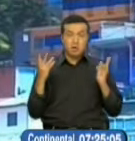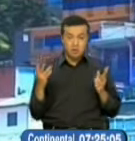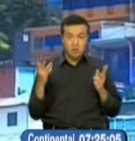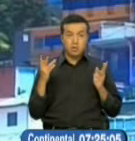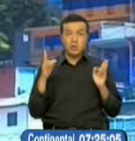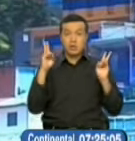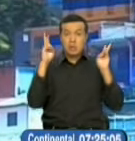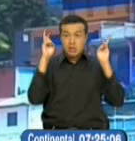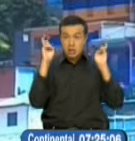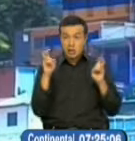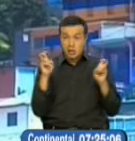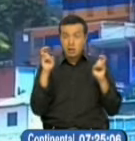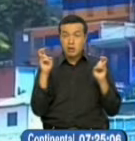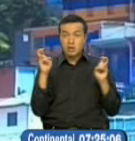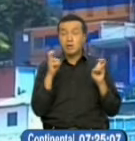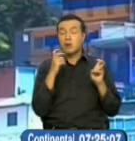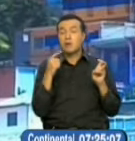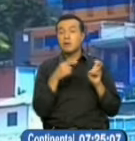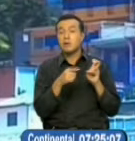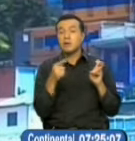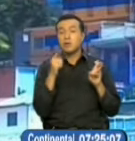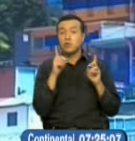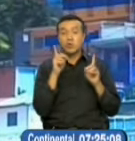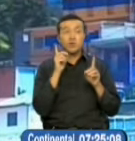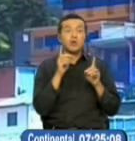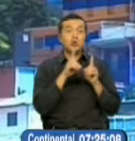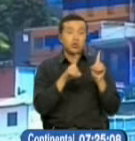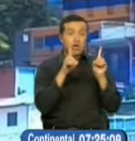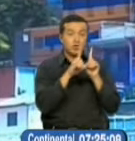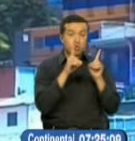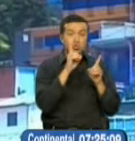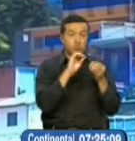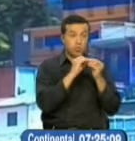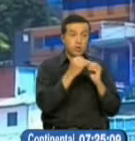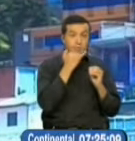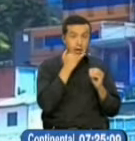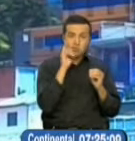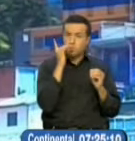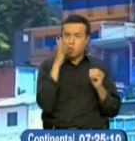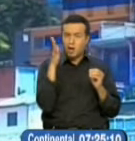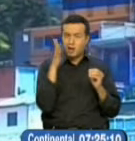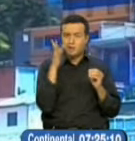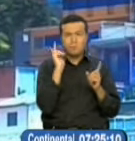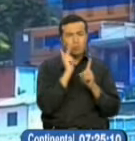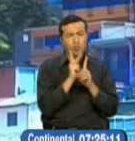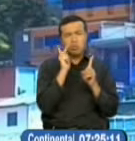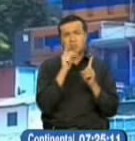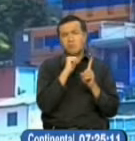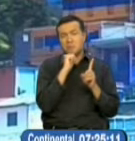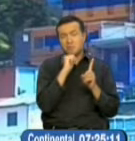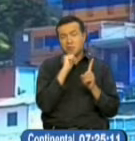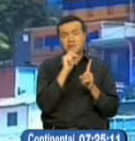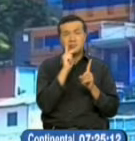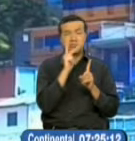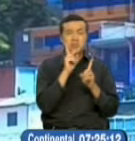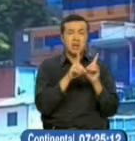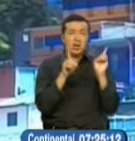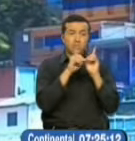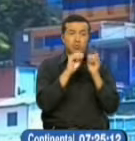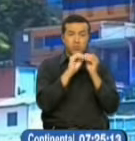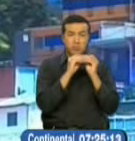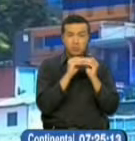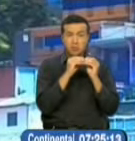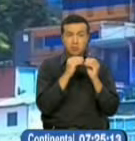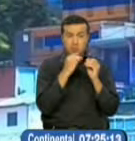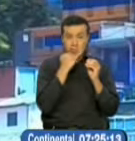orden numérico, y ahí es lo que tenemos que tener claro. Muchas quizás de esas actas no tienen errores numéricos, son